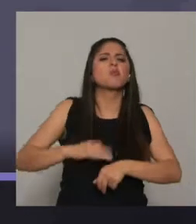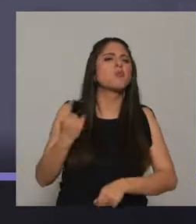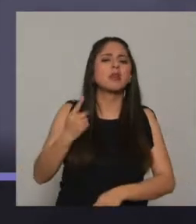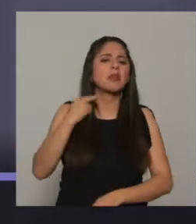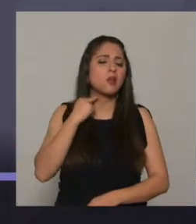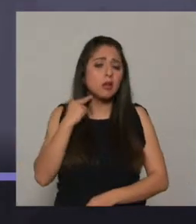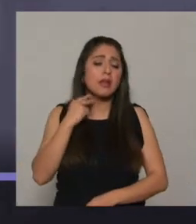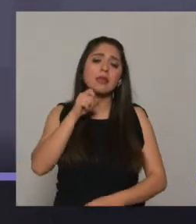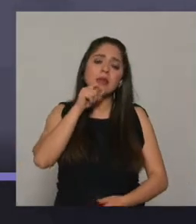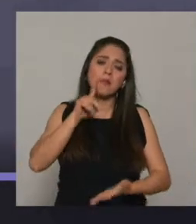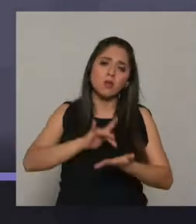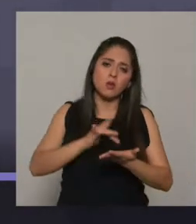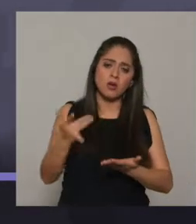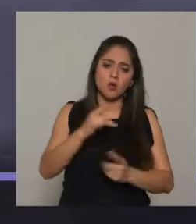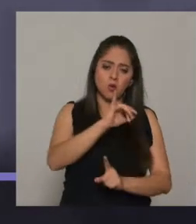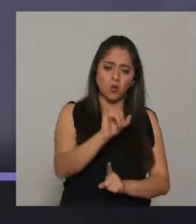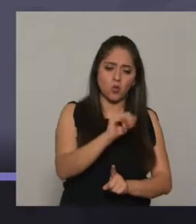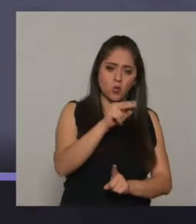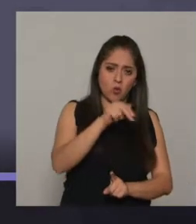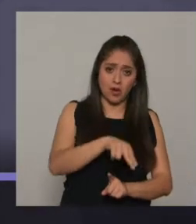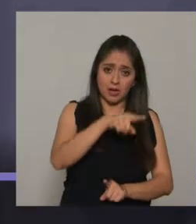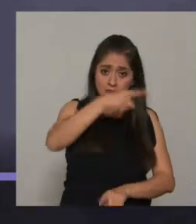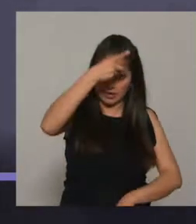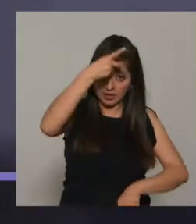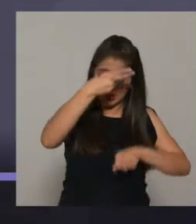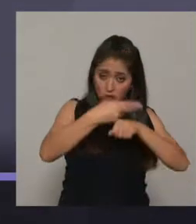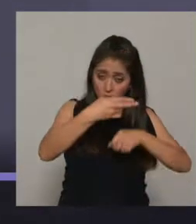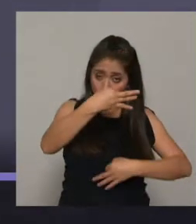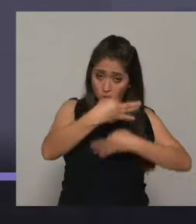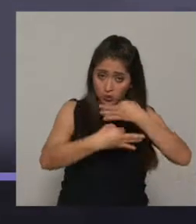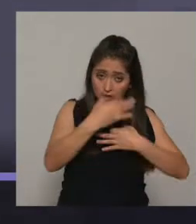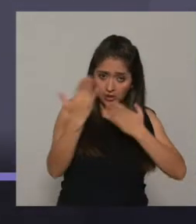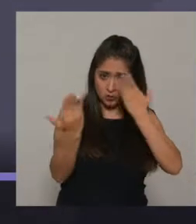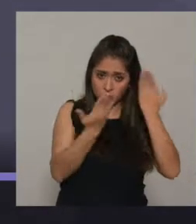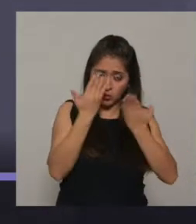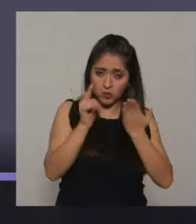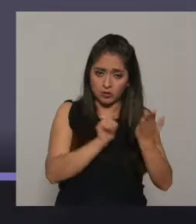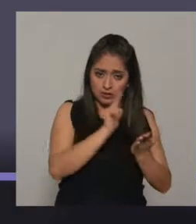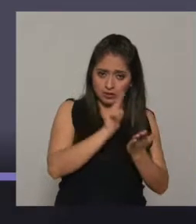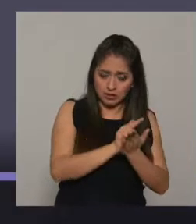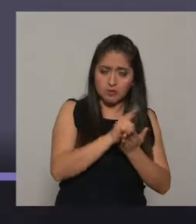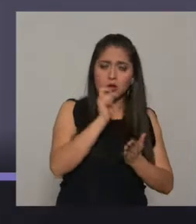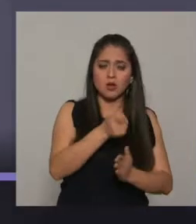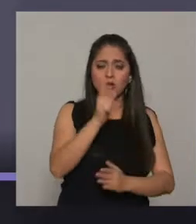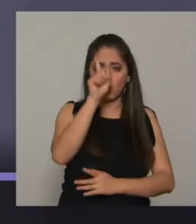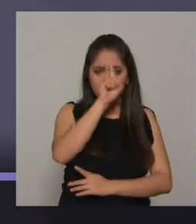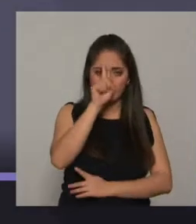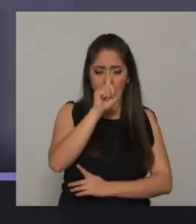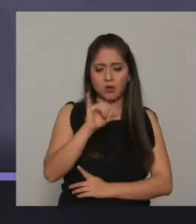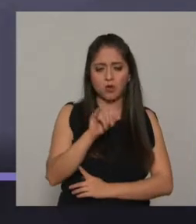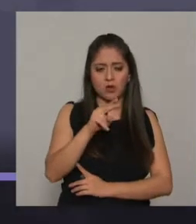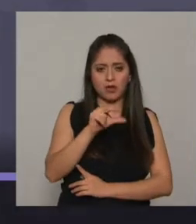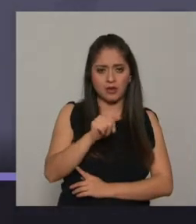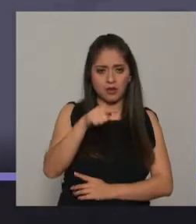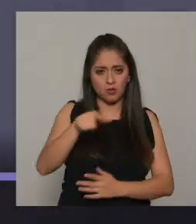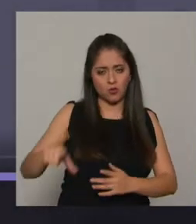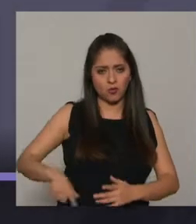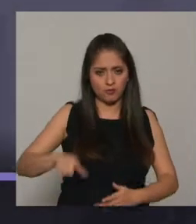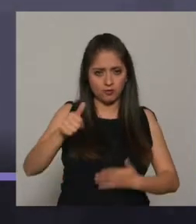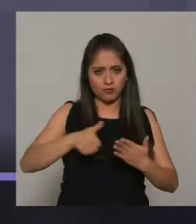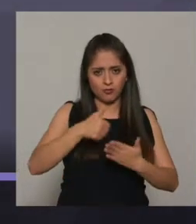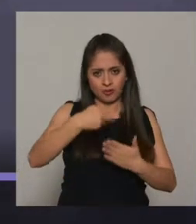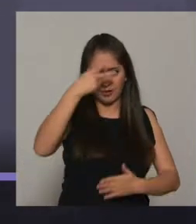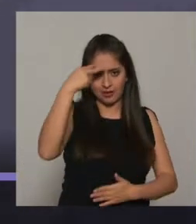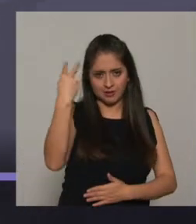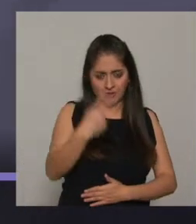supuesto agradecer a Juan Romero, el director jurídico y de estudios legislativos de la Consejería Jurídica del Gobierno de la Ciudad